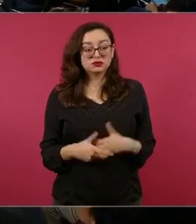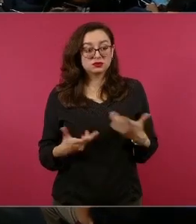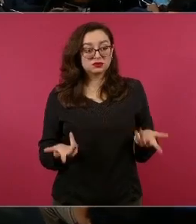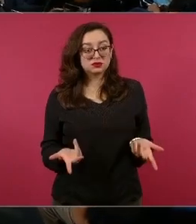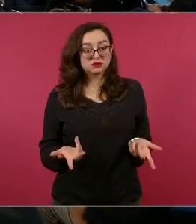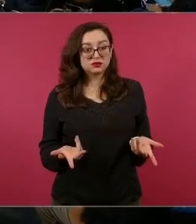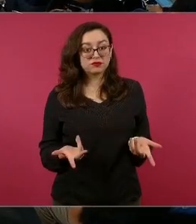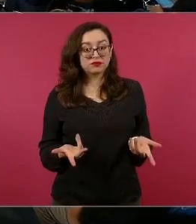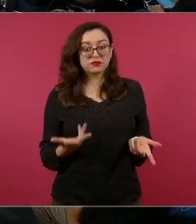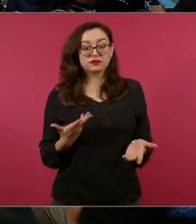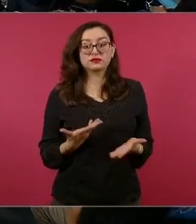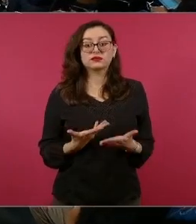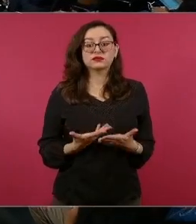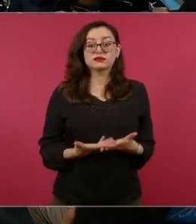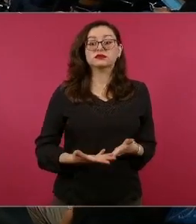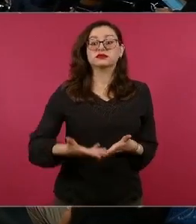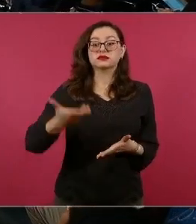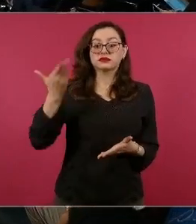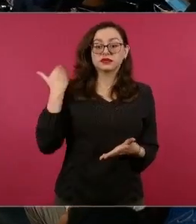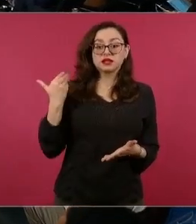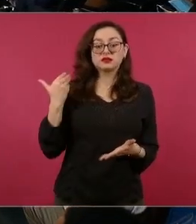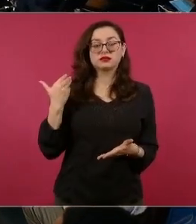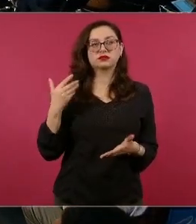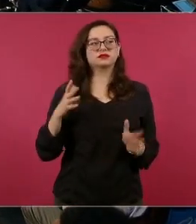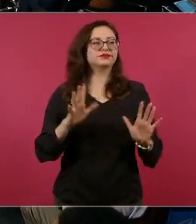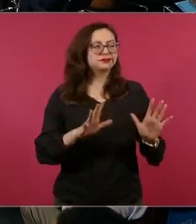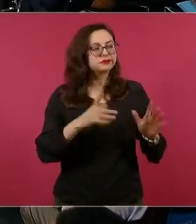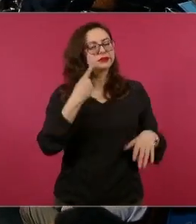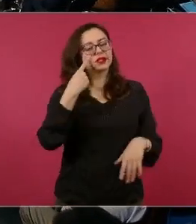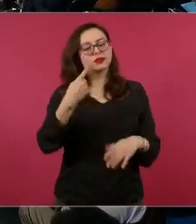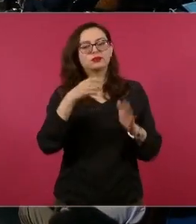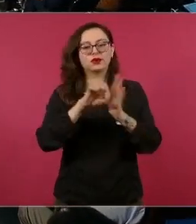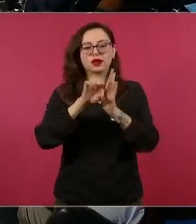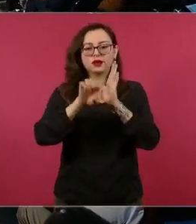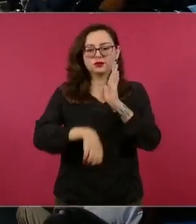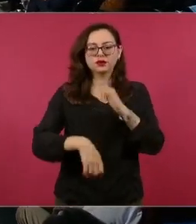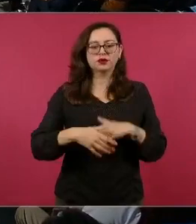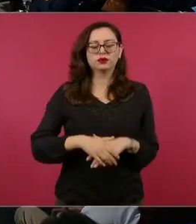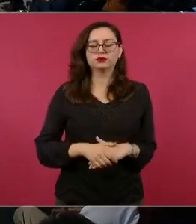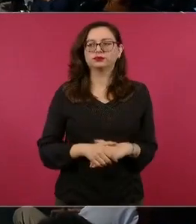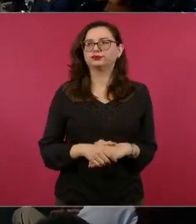De que estaba, o sea, por ejemplo, en aprobación,